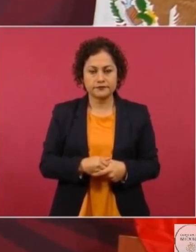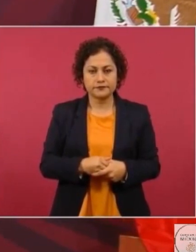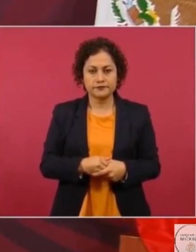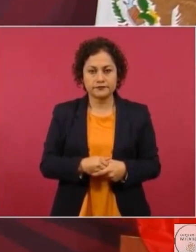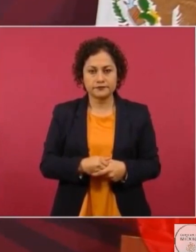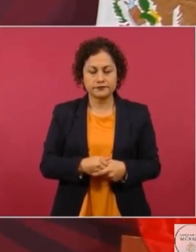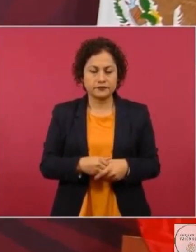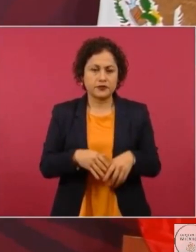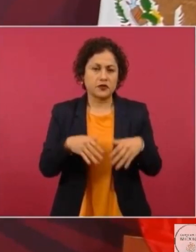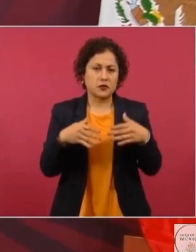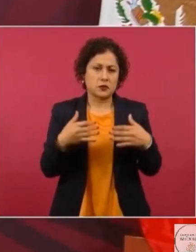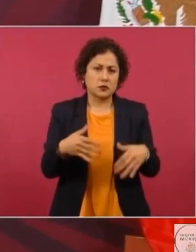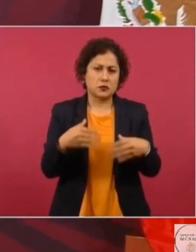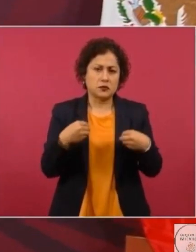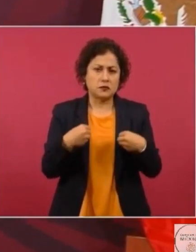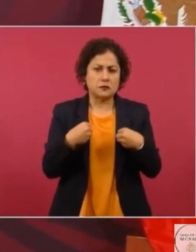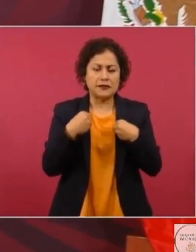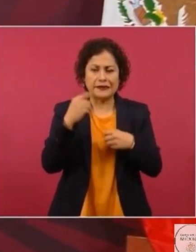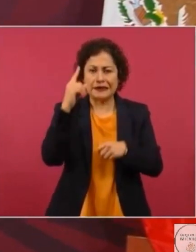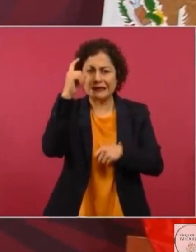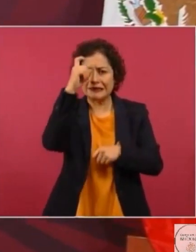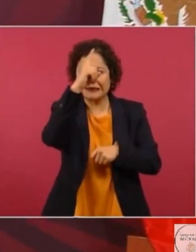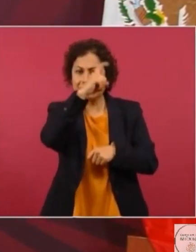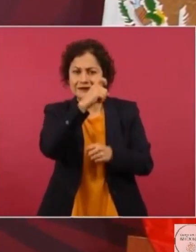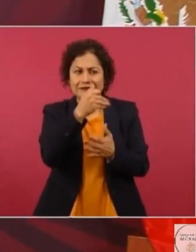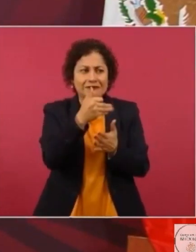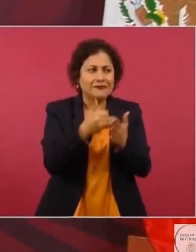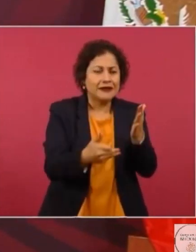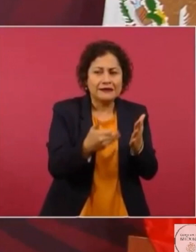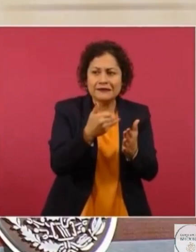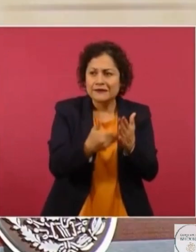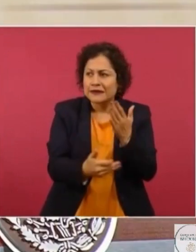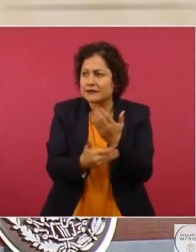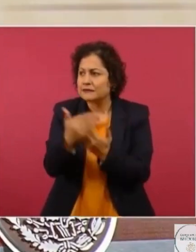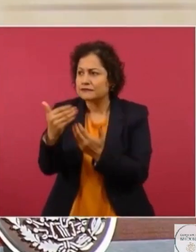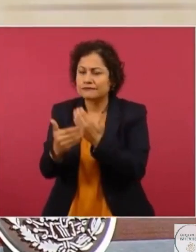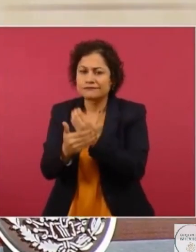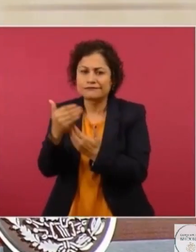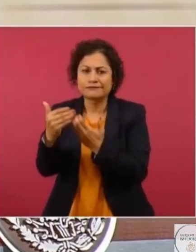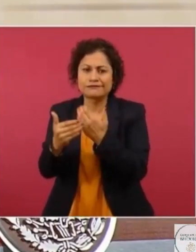enfrentar la carestía de la vida de manera conjunta.